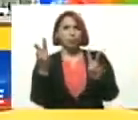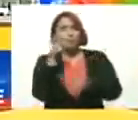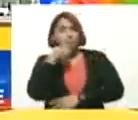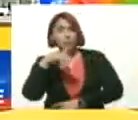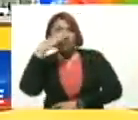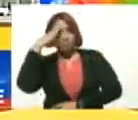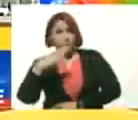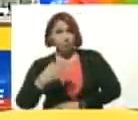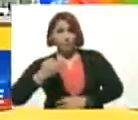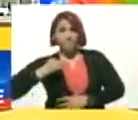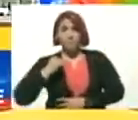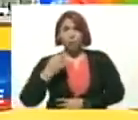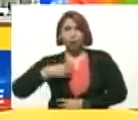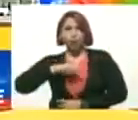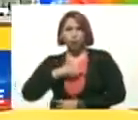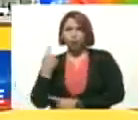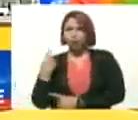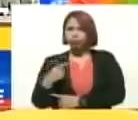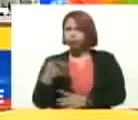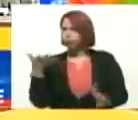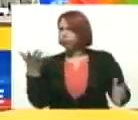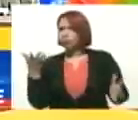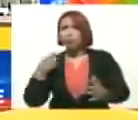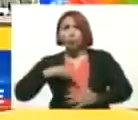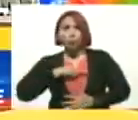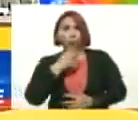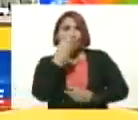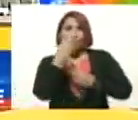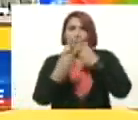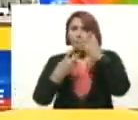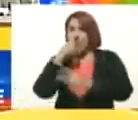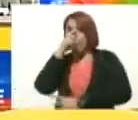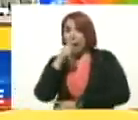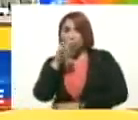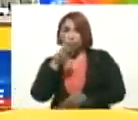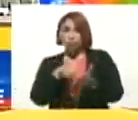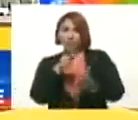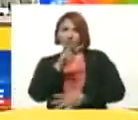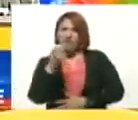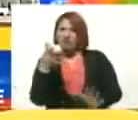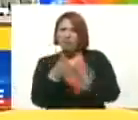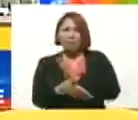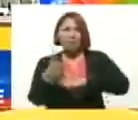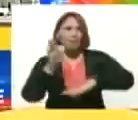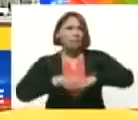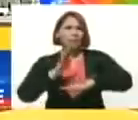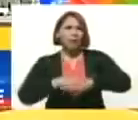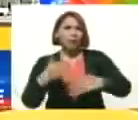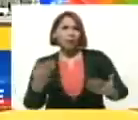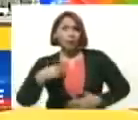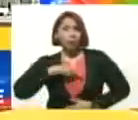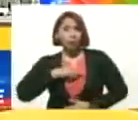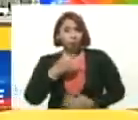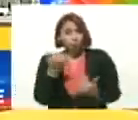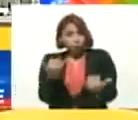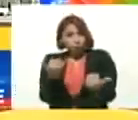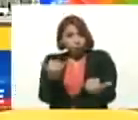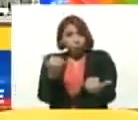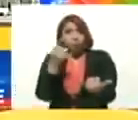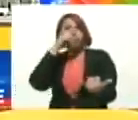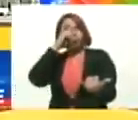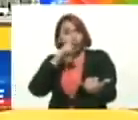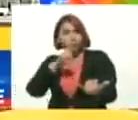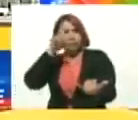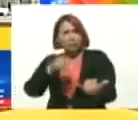cívico-militares, policiales que obtuvimos. Hemos pasado revista al año 2020. Y hemos pasado revista también a